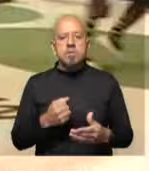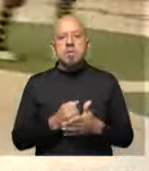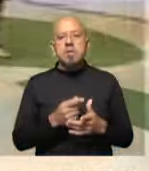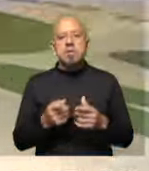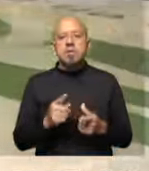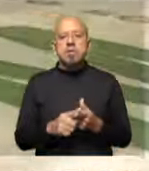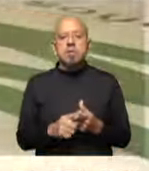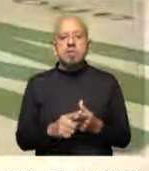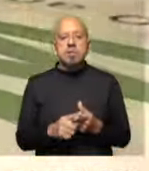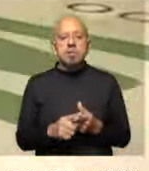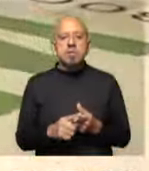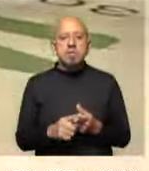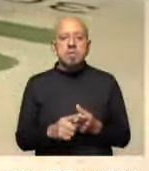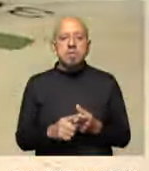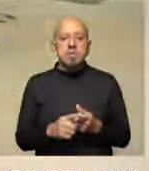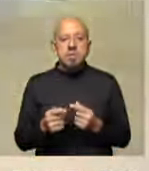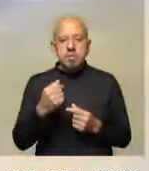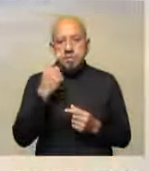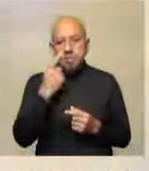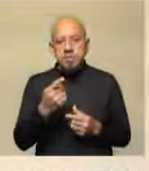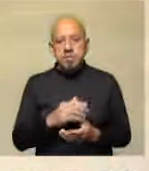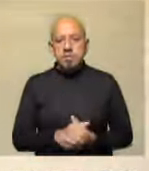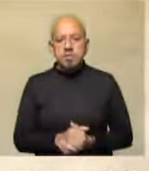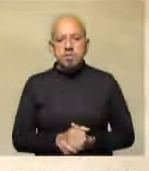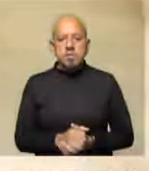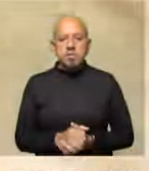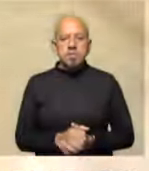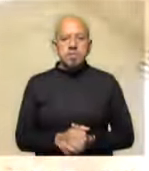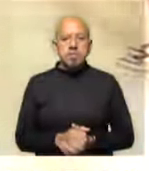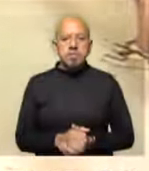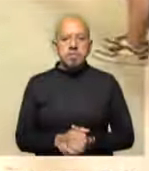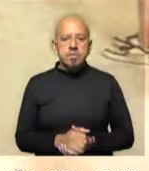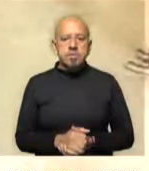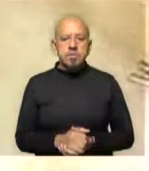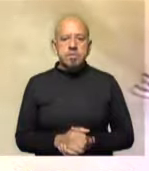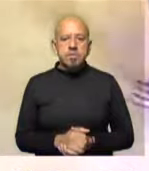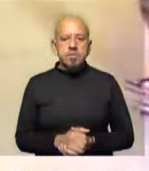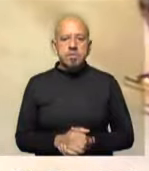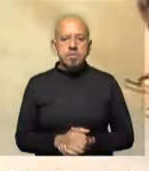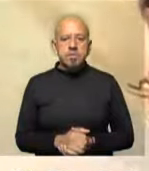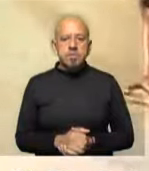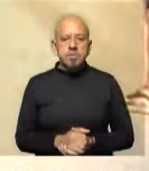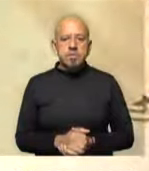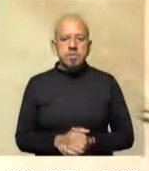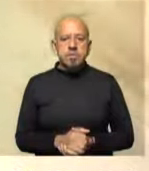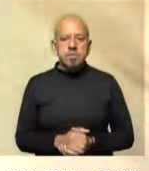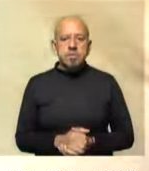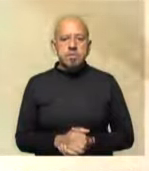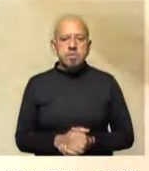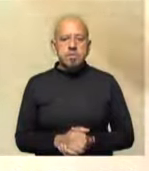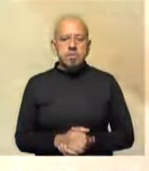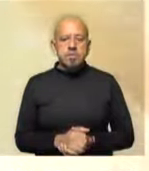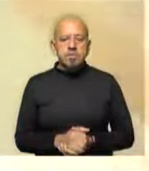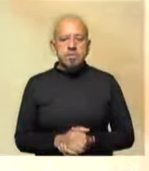ser parte de supuesta en escena Ahí estamos viendo lo que es la comparsa integración que en este momento está filando Pero voy a ver si me puedo meter al palco